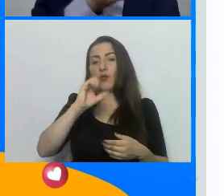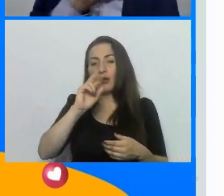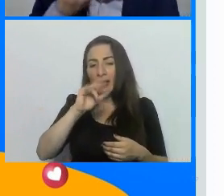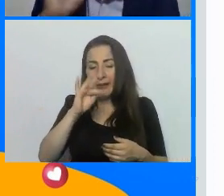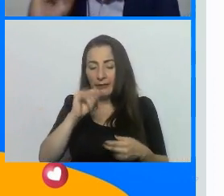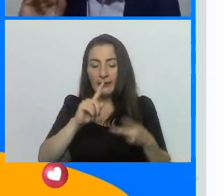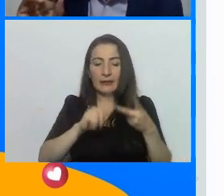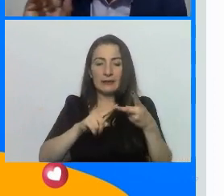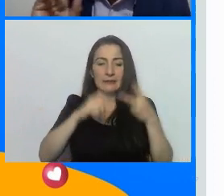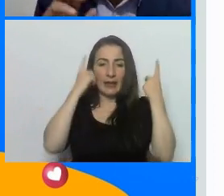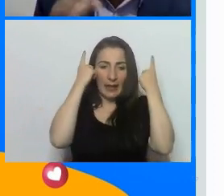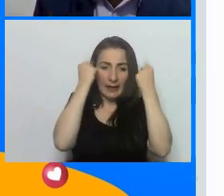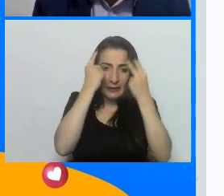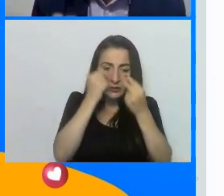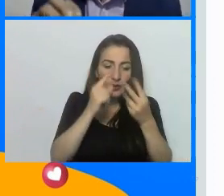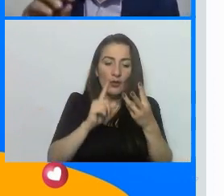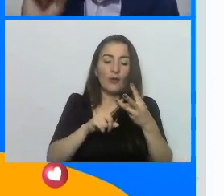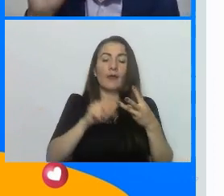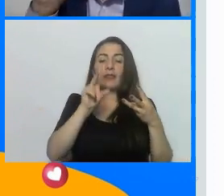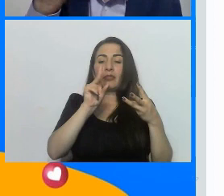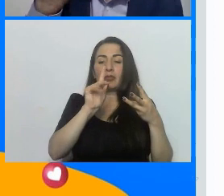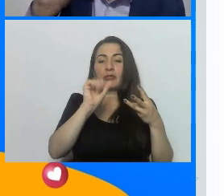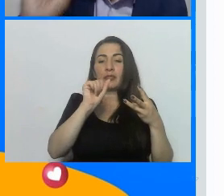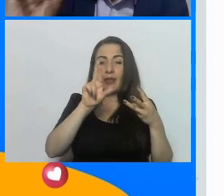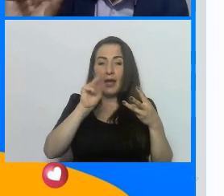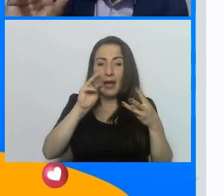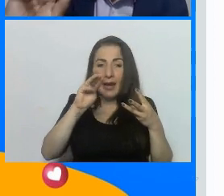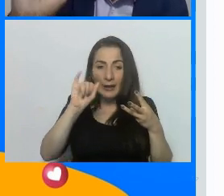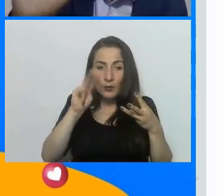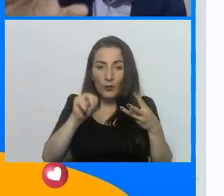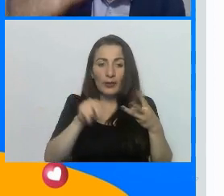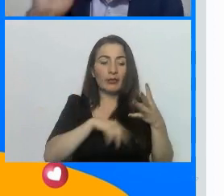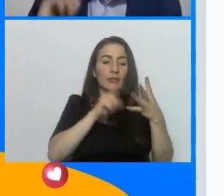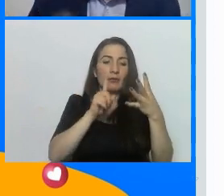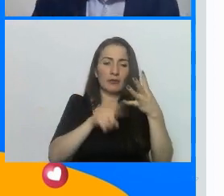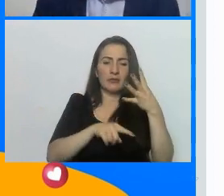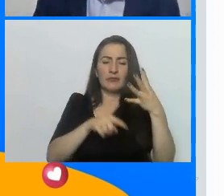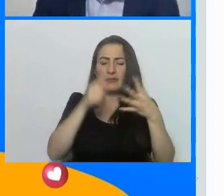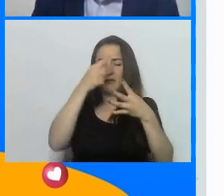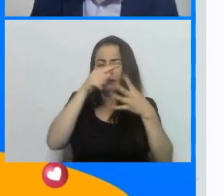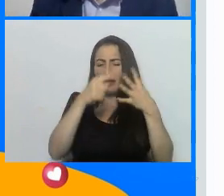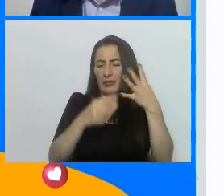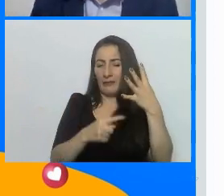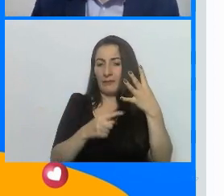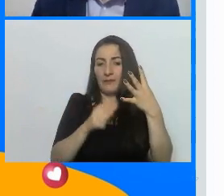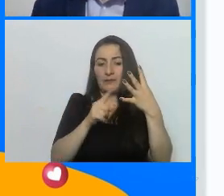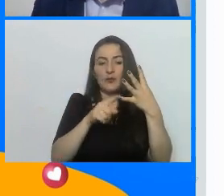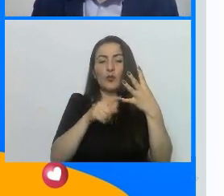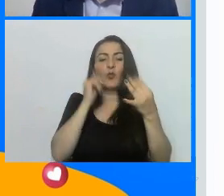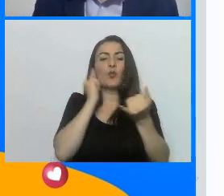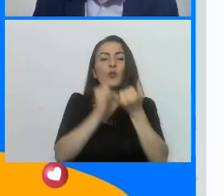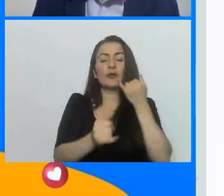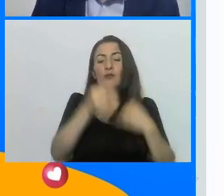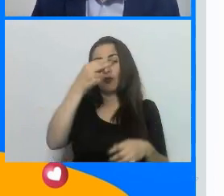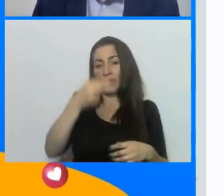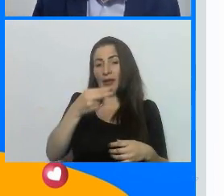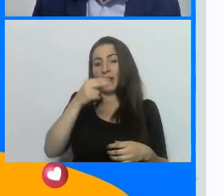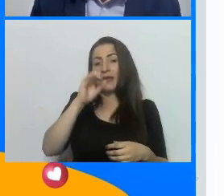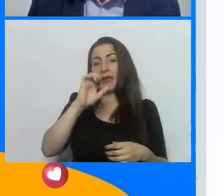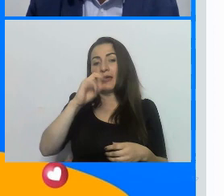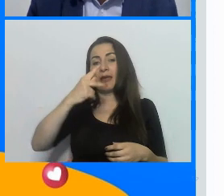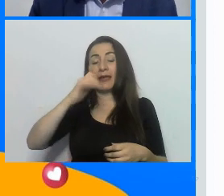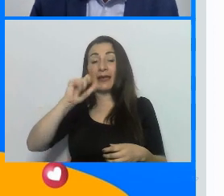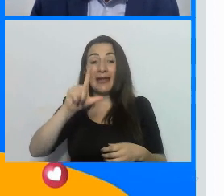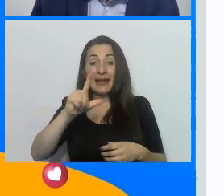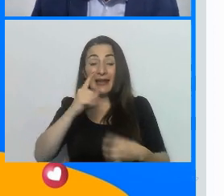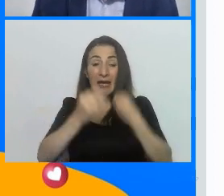Aristóteles, después por Carlos Darwin y finalizando en Haeckel, quien es el que crea o el que